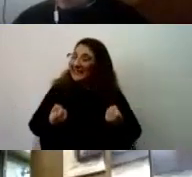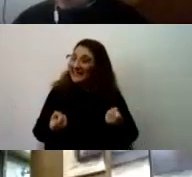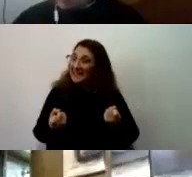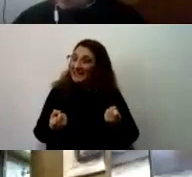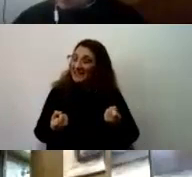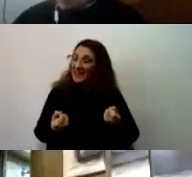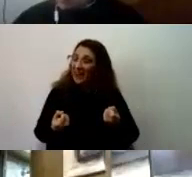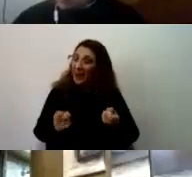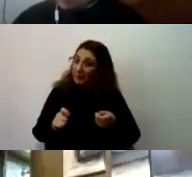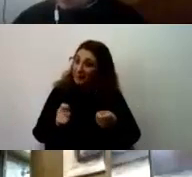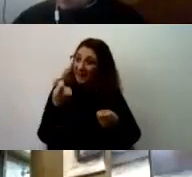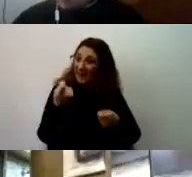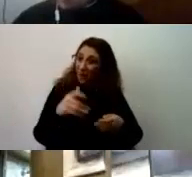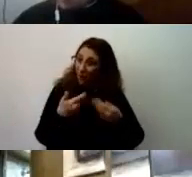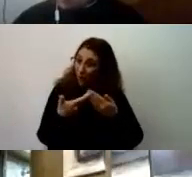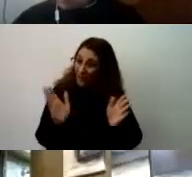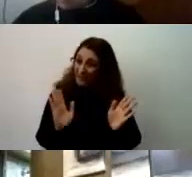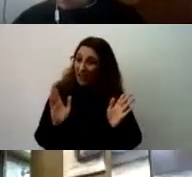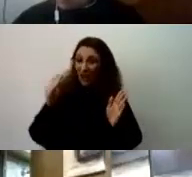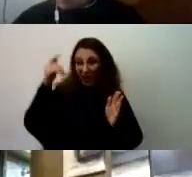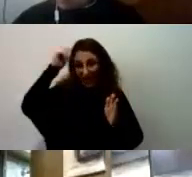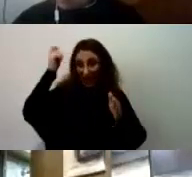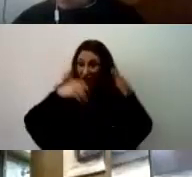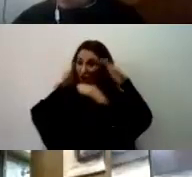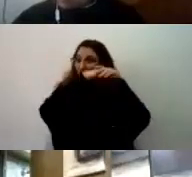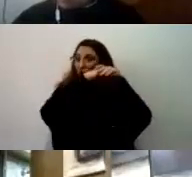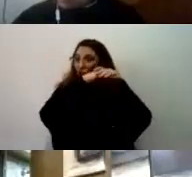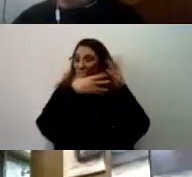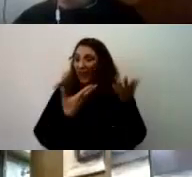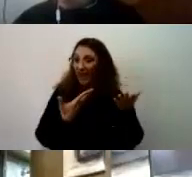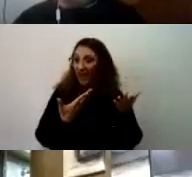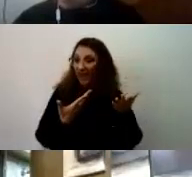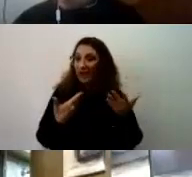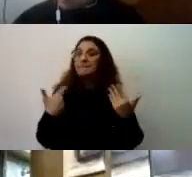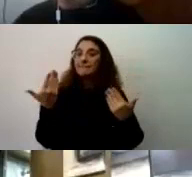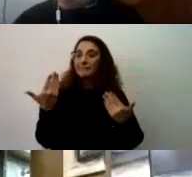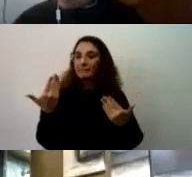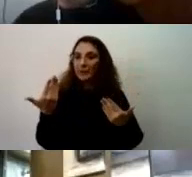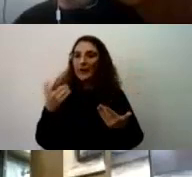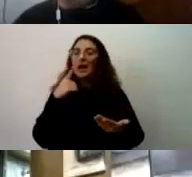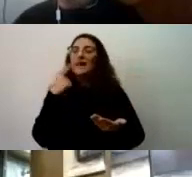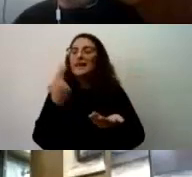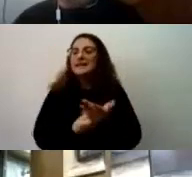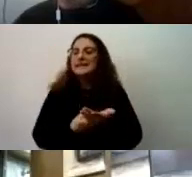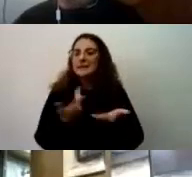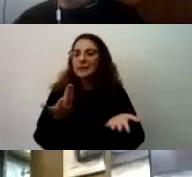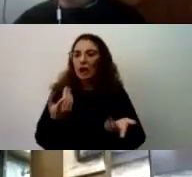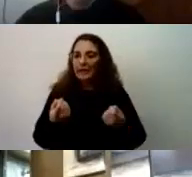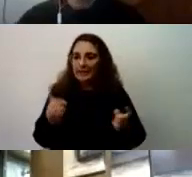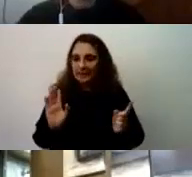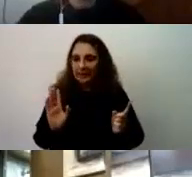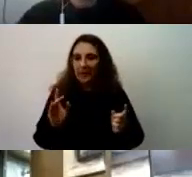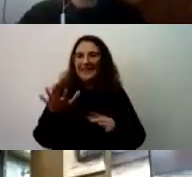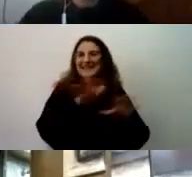jurisdiccionales que habilitan su actuación importan la de poder juzgar circunstancias comprobables aún